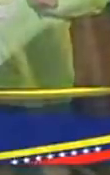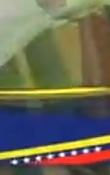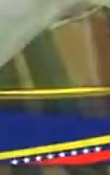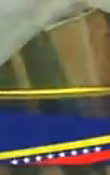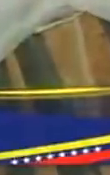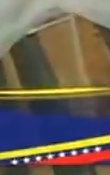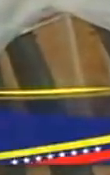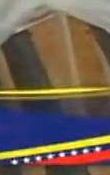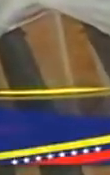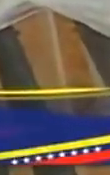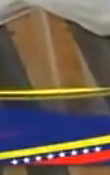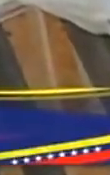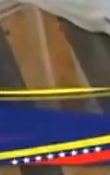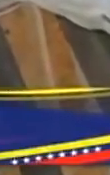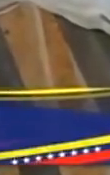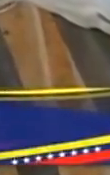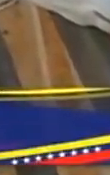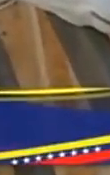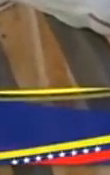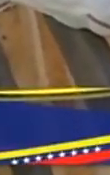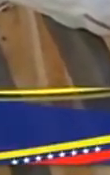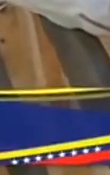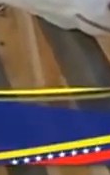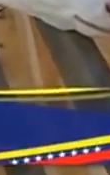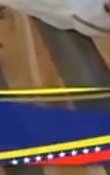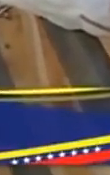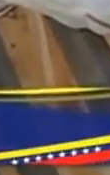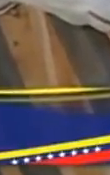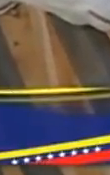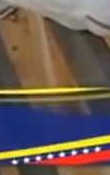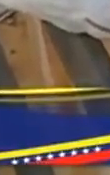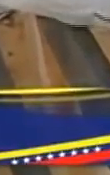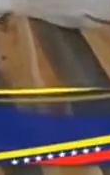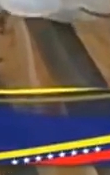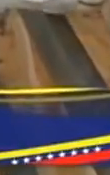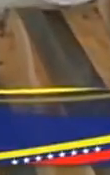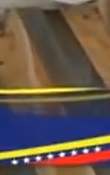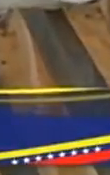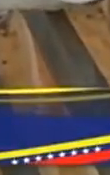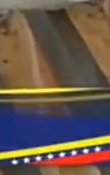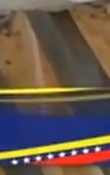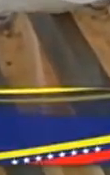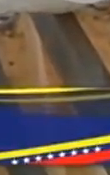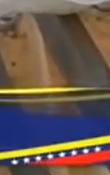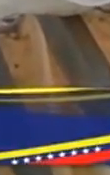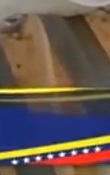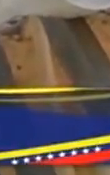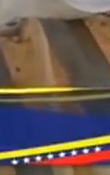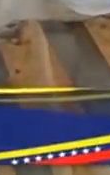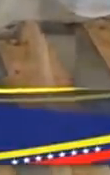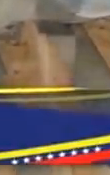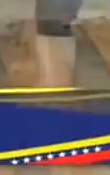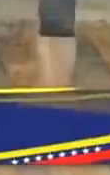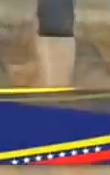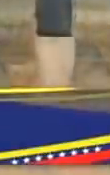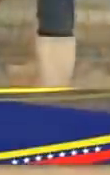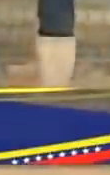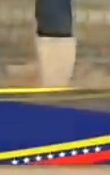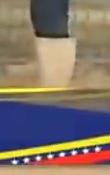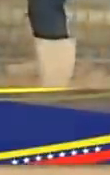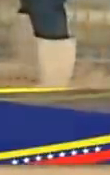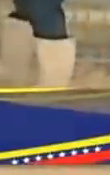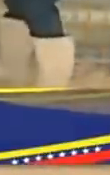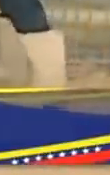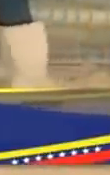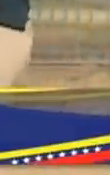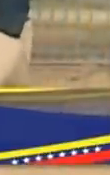le dije, recoge todo el esfuerzo que se está haciendo en el país. Aparte de los productores, vamos a tener todo el proceso de encadenamiento,